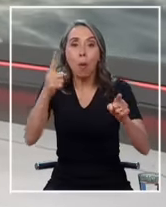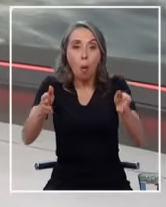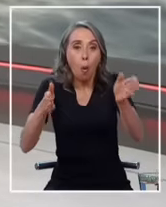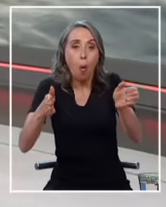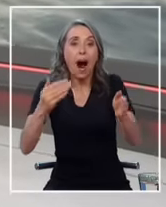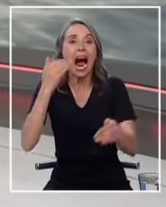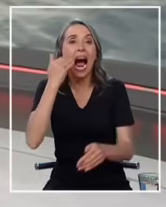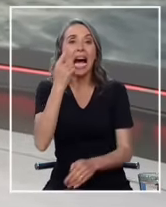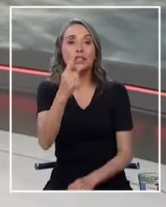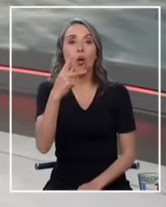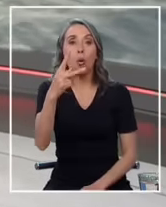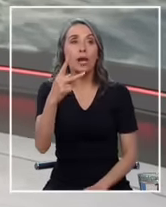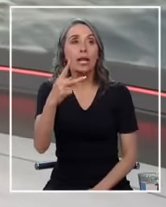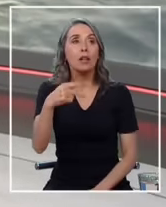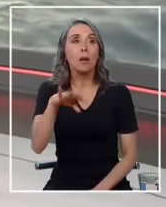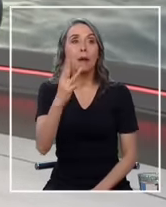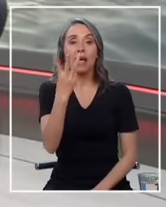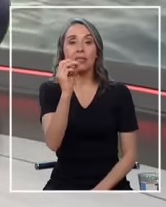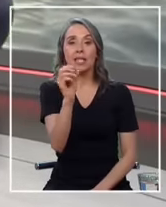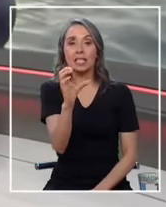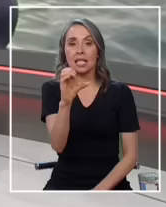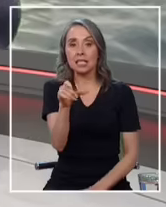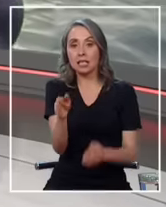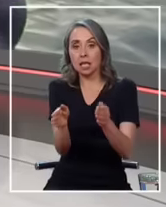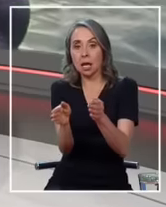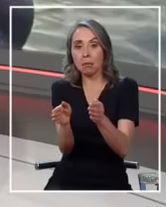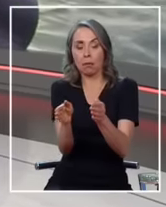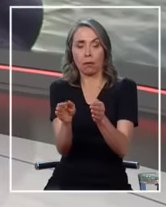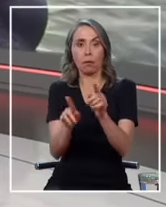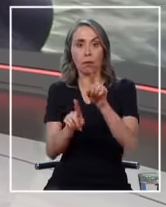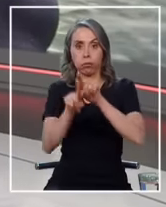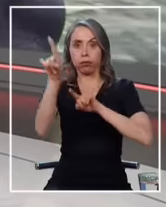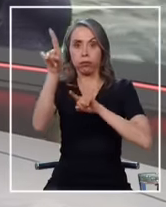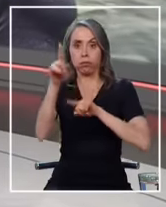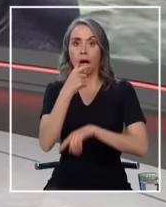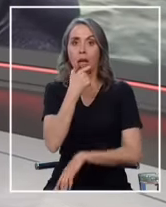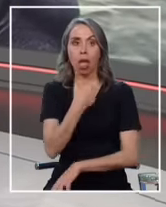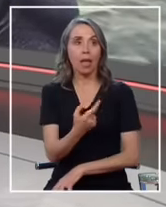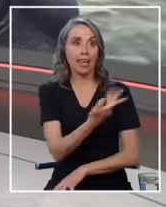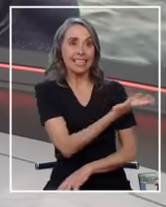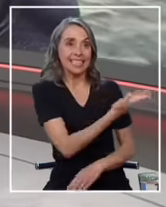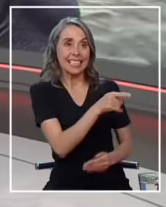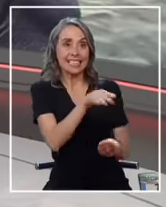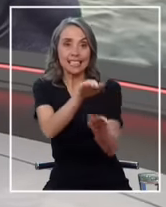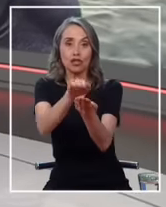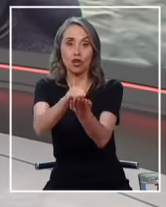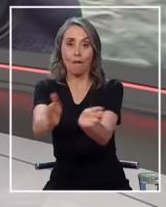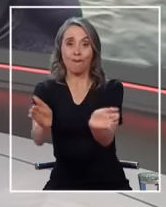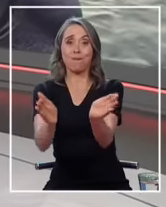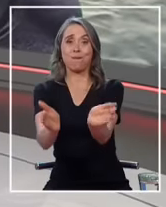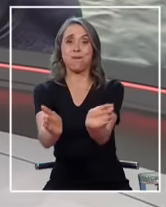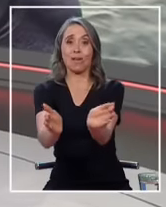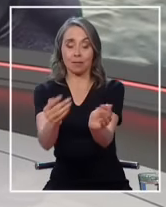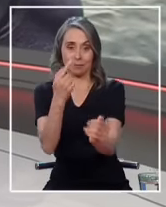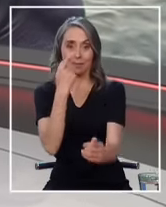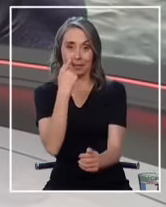casi un kilo y más de 30 centímetros. Hasta un récord eso. Impresionante. Bueno, ahí está. Ahí está. Ahí lo